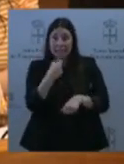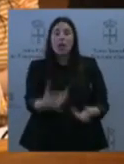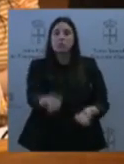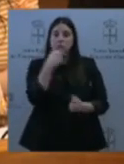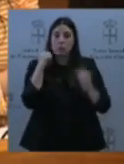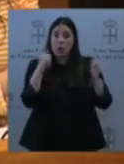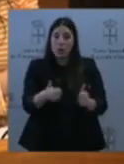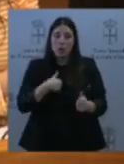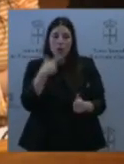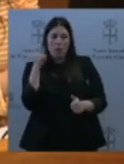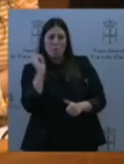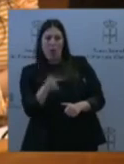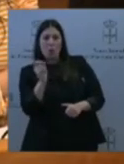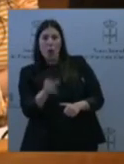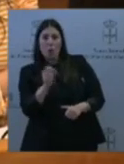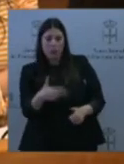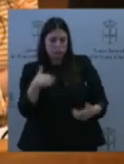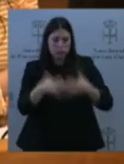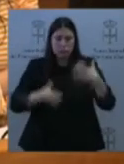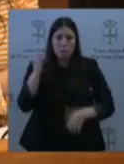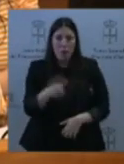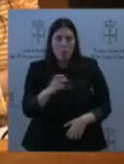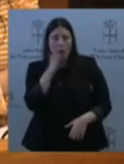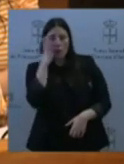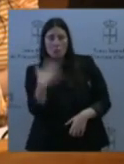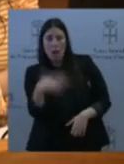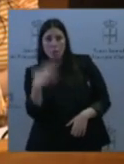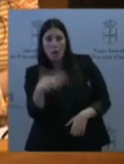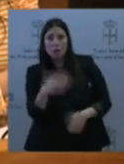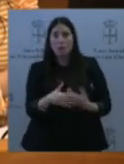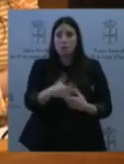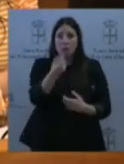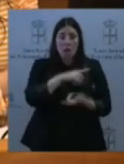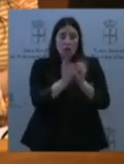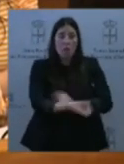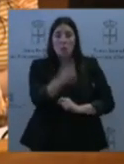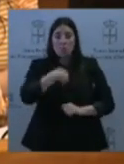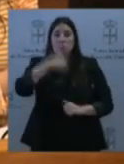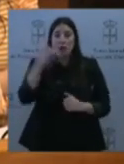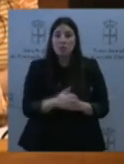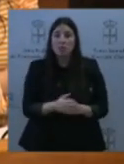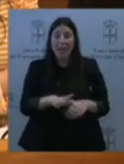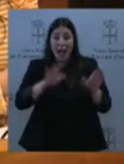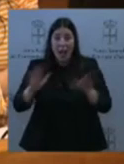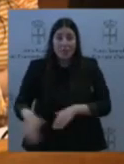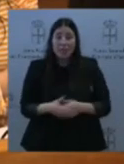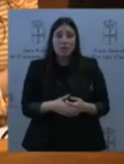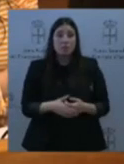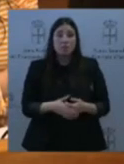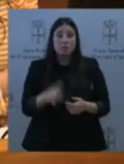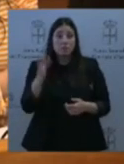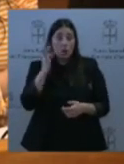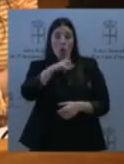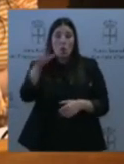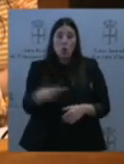empeorar, palpitaciones, dormir mal. Hace un cambio en la dosis y la citan de nuevo. Termina llegando la siguiente, julio de 2021. Hasta julio de 2021 no le ven ni